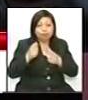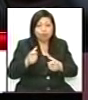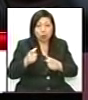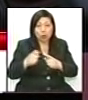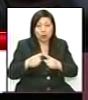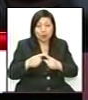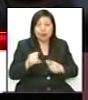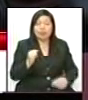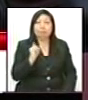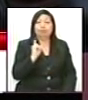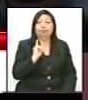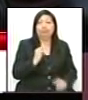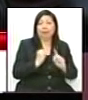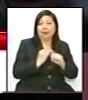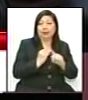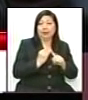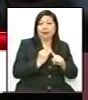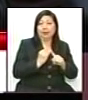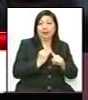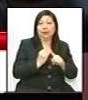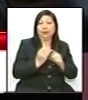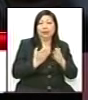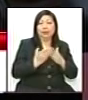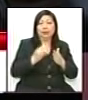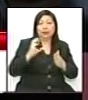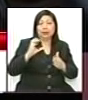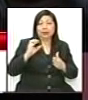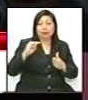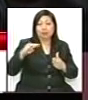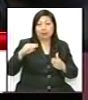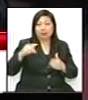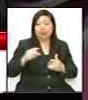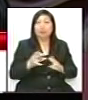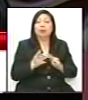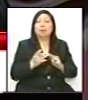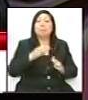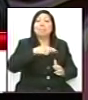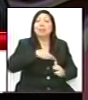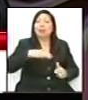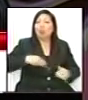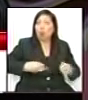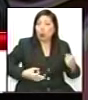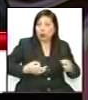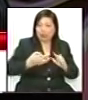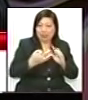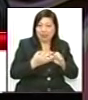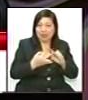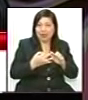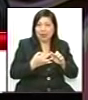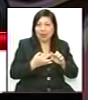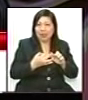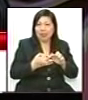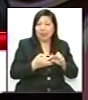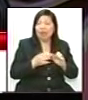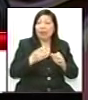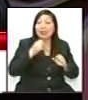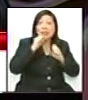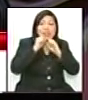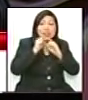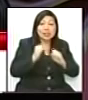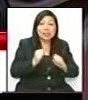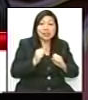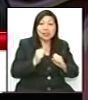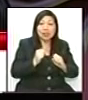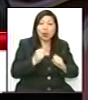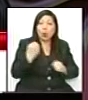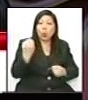de la República, la Academia de la Magistratura, el Ministerio de Justicia, la Secretaría Técnica de